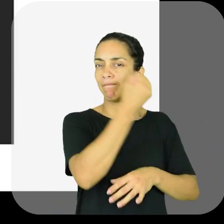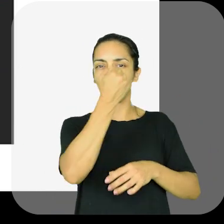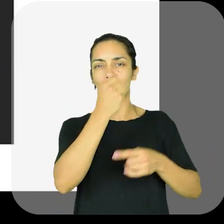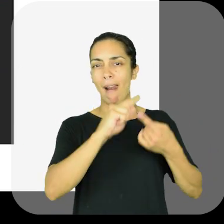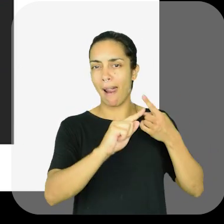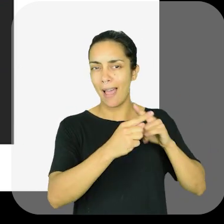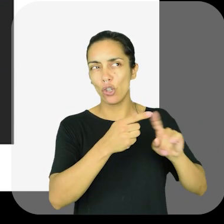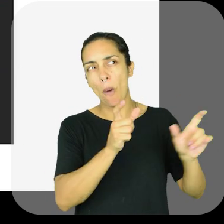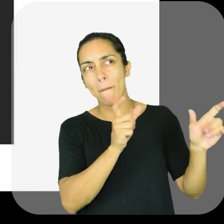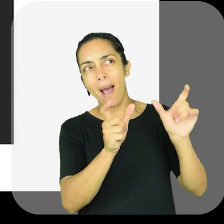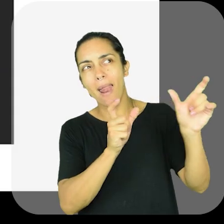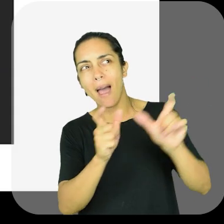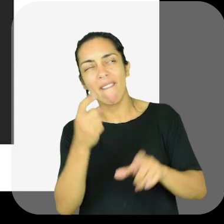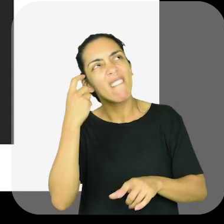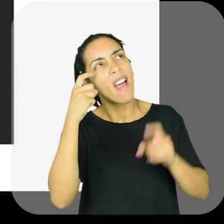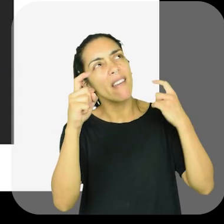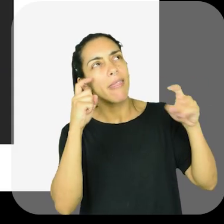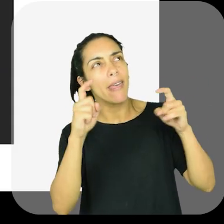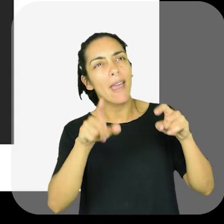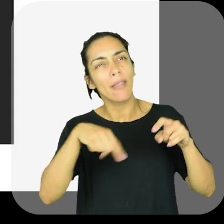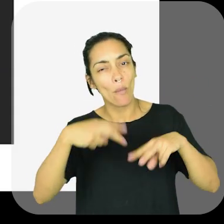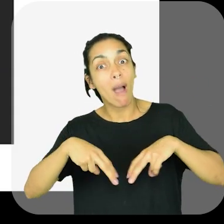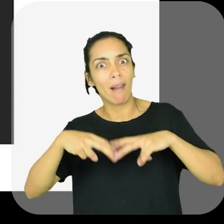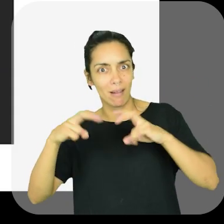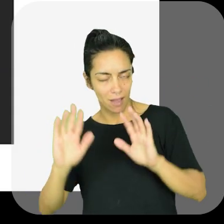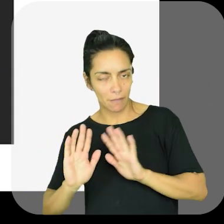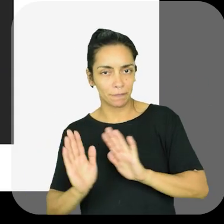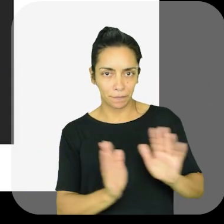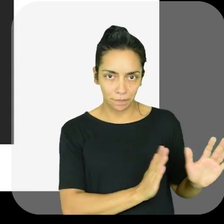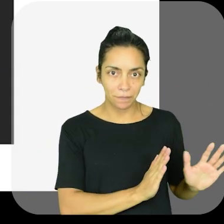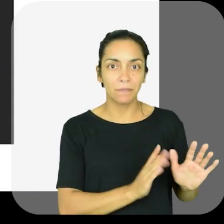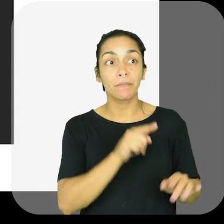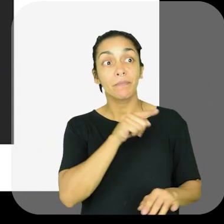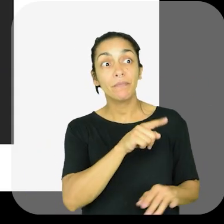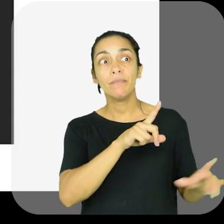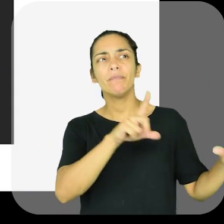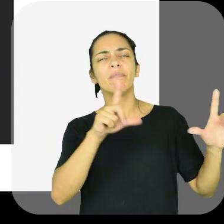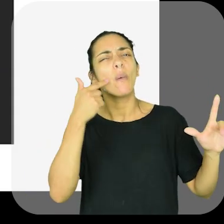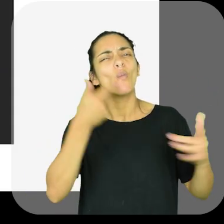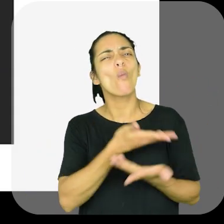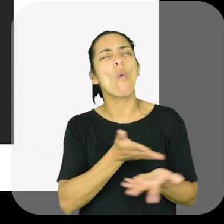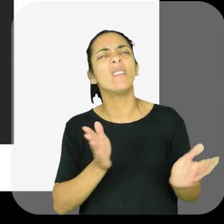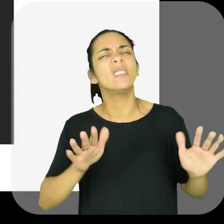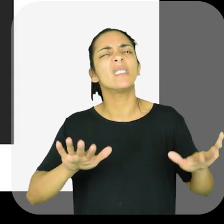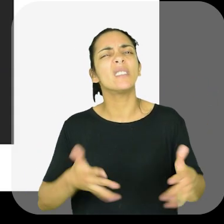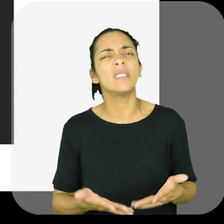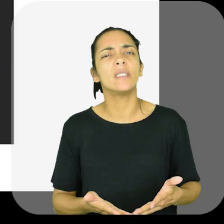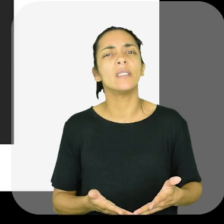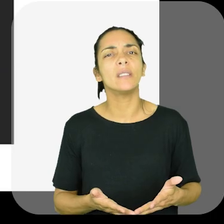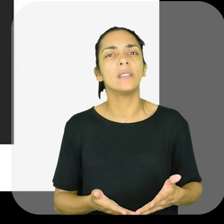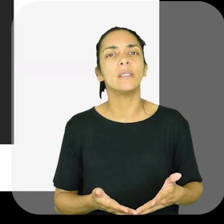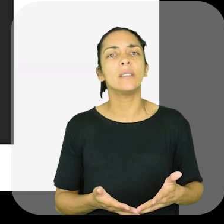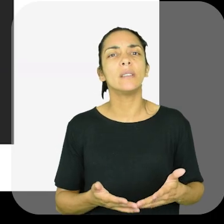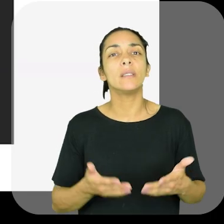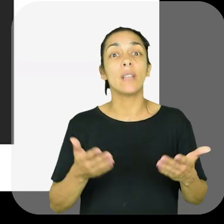relaciones, para poder hacer los análisis rigurosos. Pero pues digamos que la nube lo que nos muestra es que